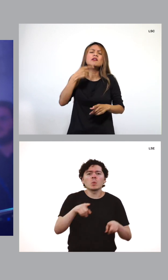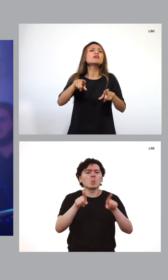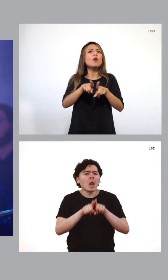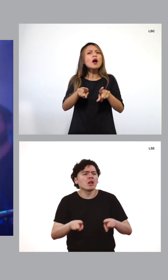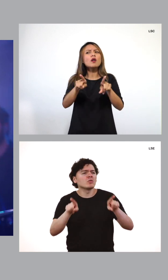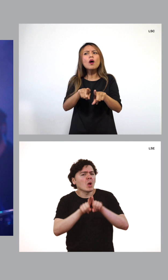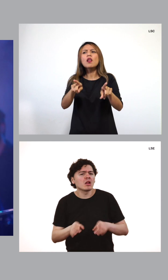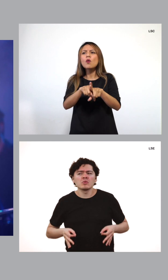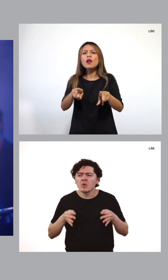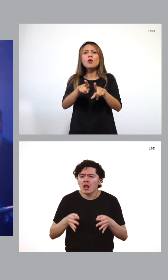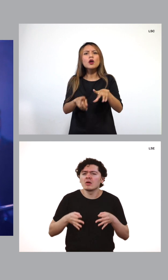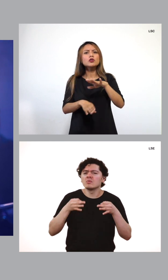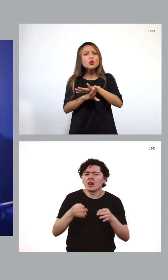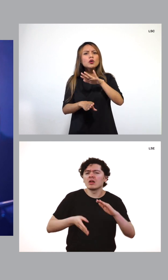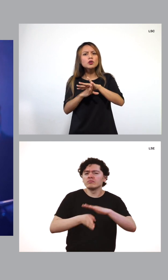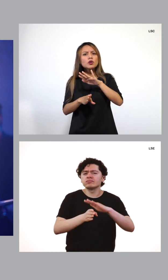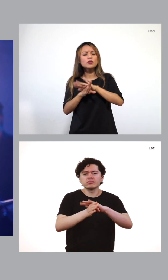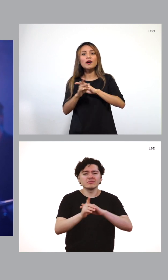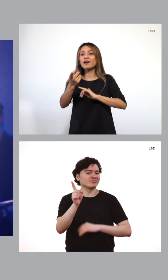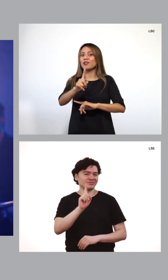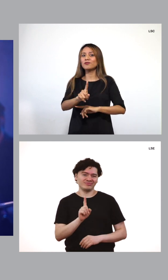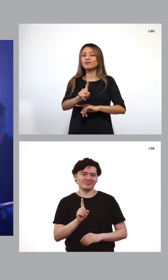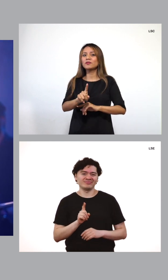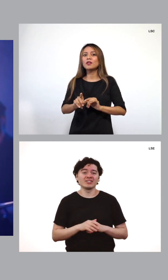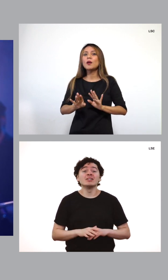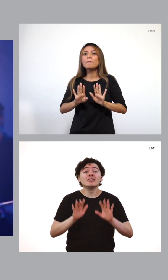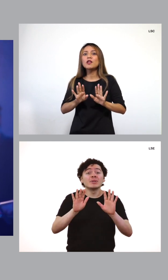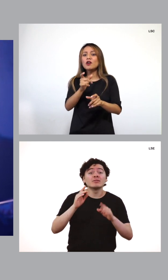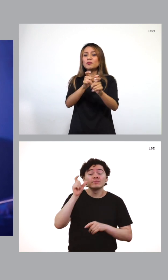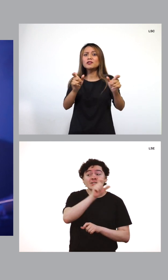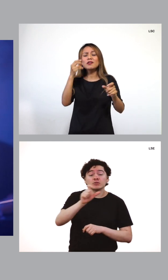tres cosas que sucedieron solamente una vez, en verdad la gente se cree